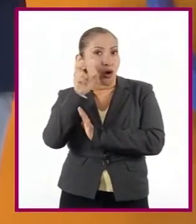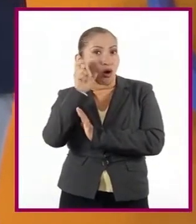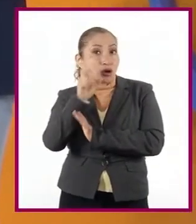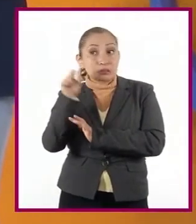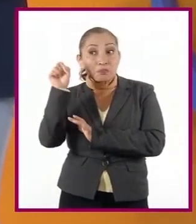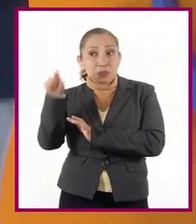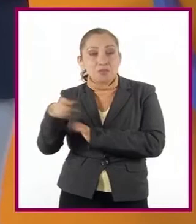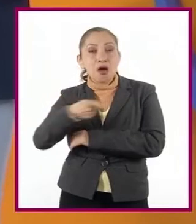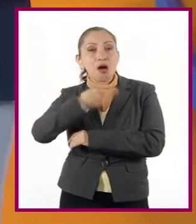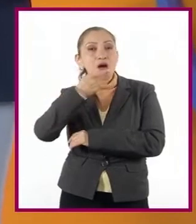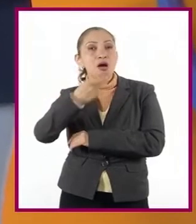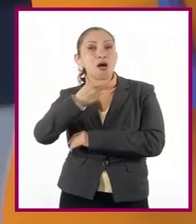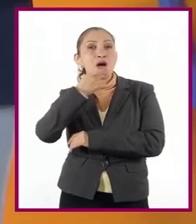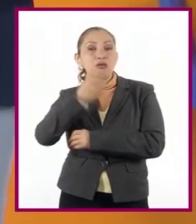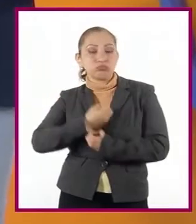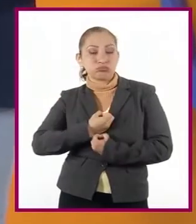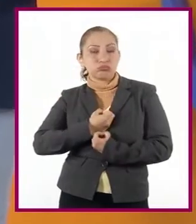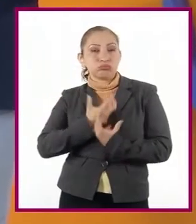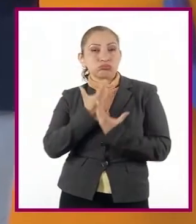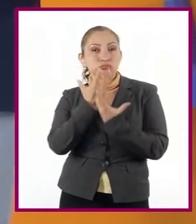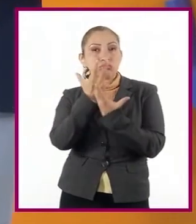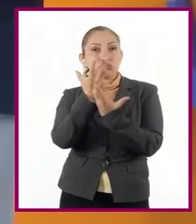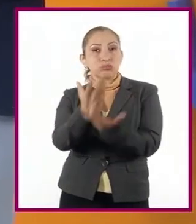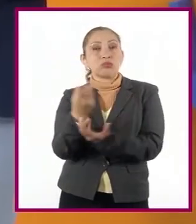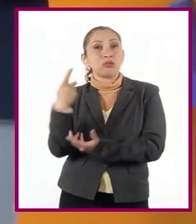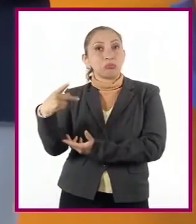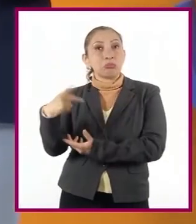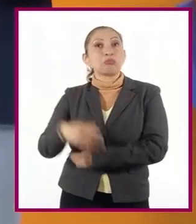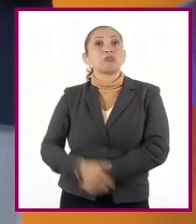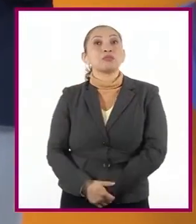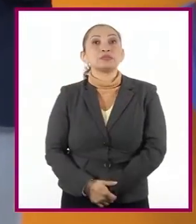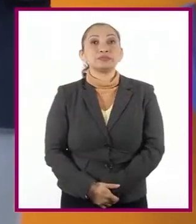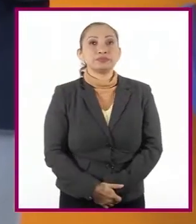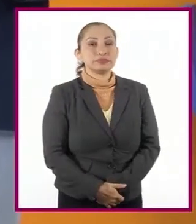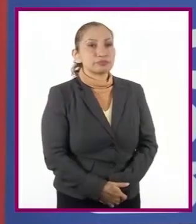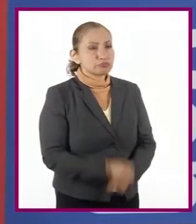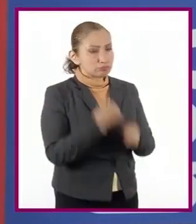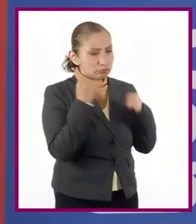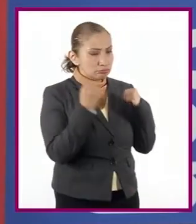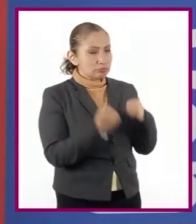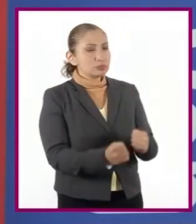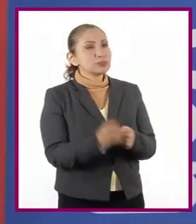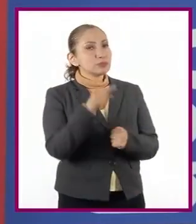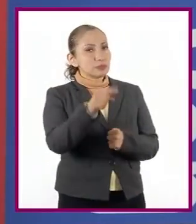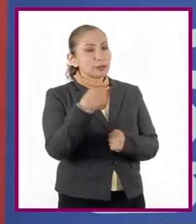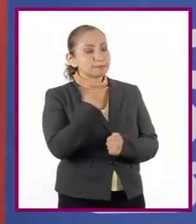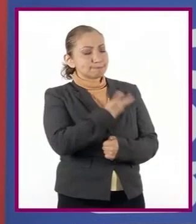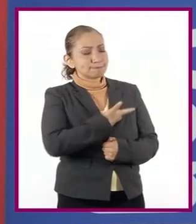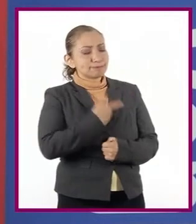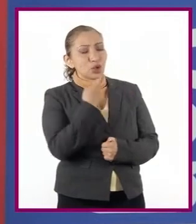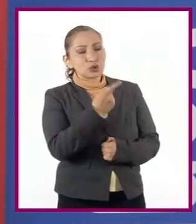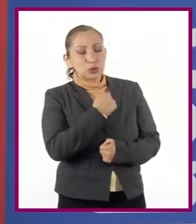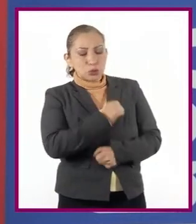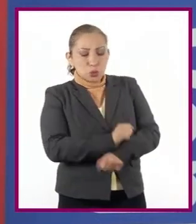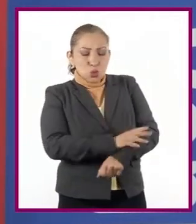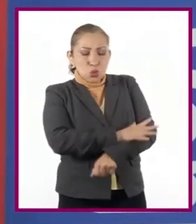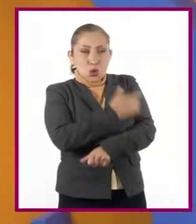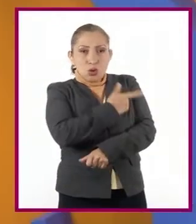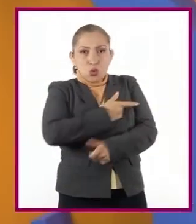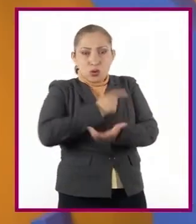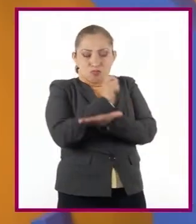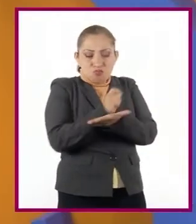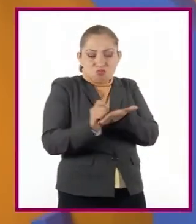los que ella misma le presta voz a su obra. Seguramente gozaremos su pasión por las